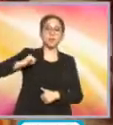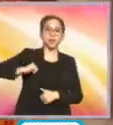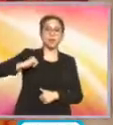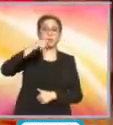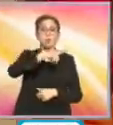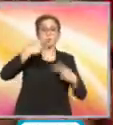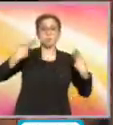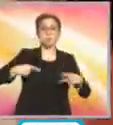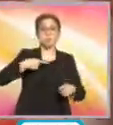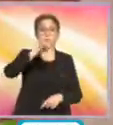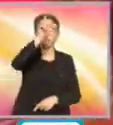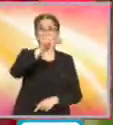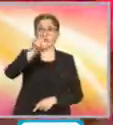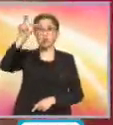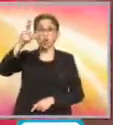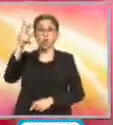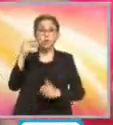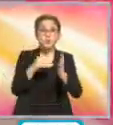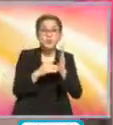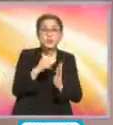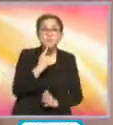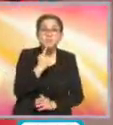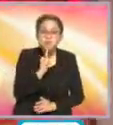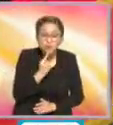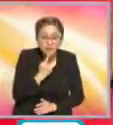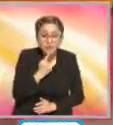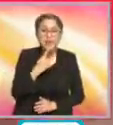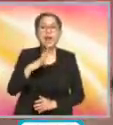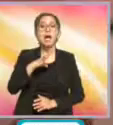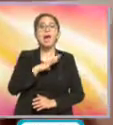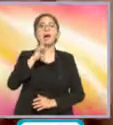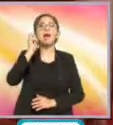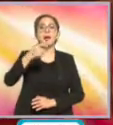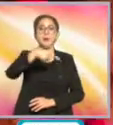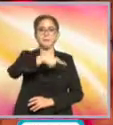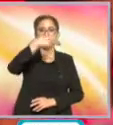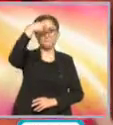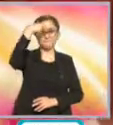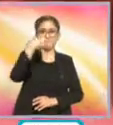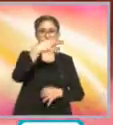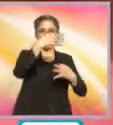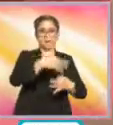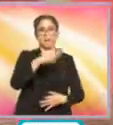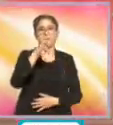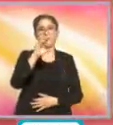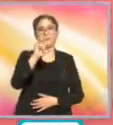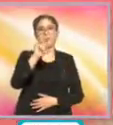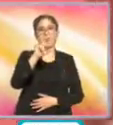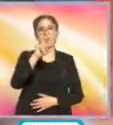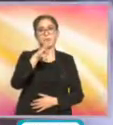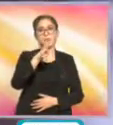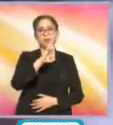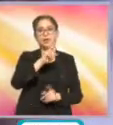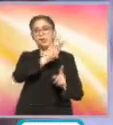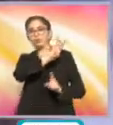coleccionistas podrás ver más de 2,000 muñecas, entre las que se encuentra la versión mexicana de la Barbie y de todas sus amigas.